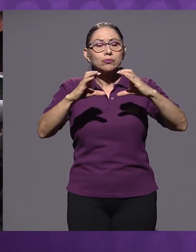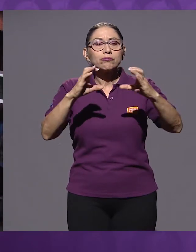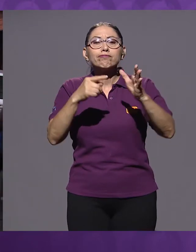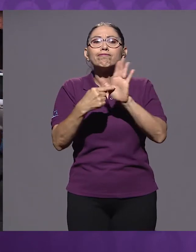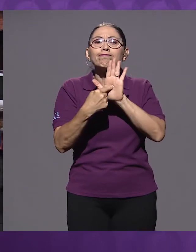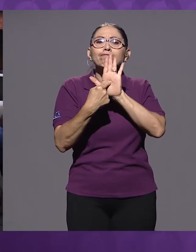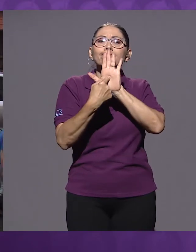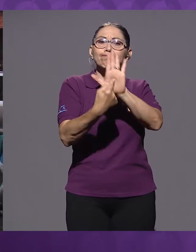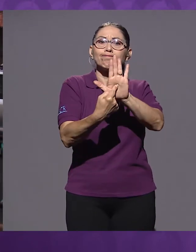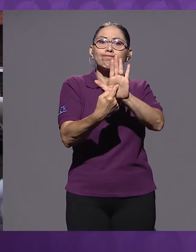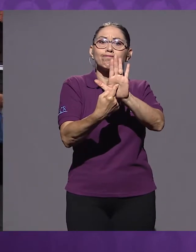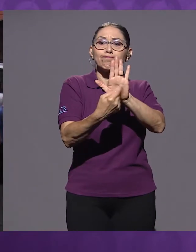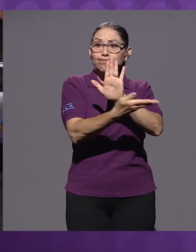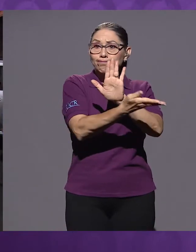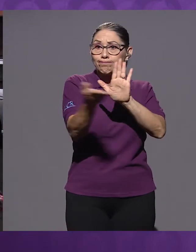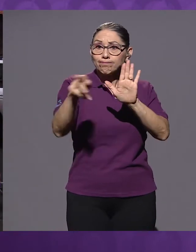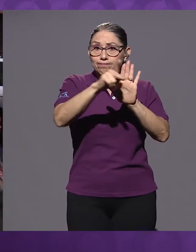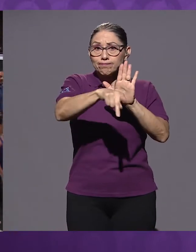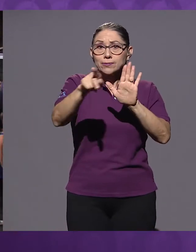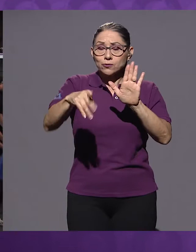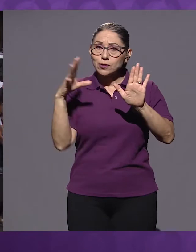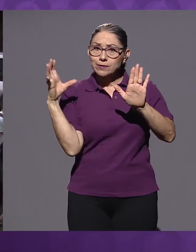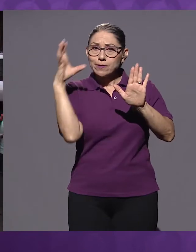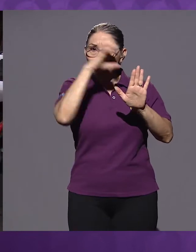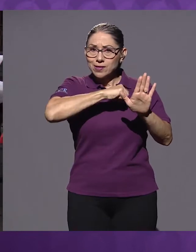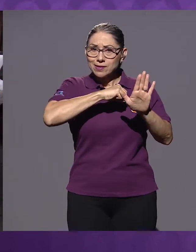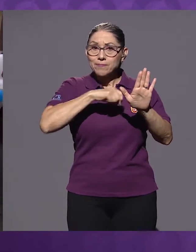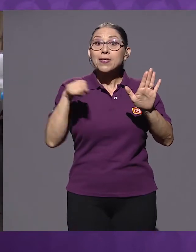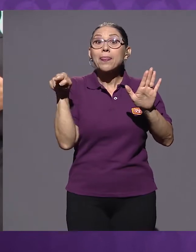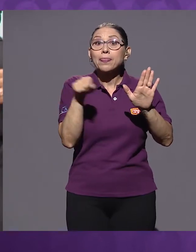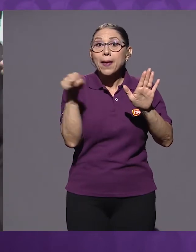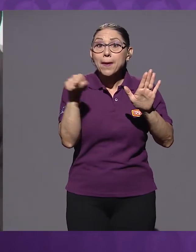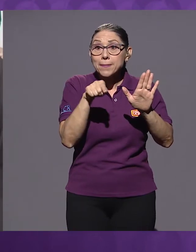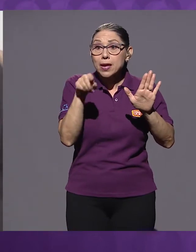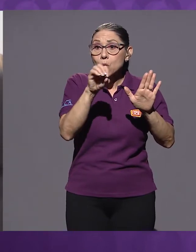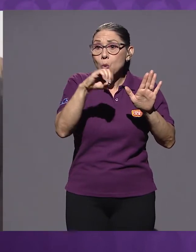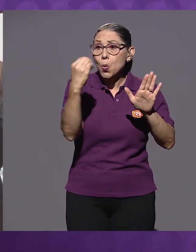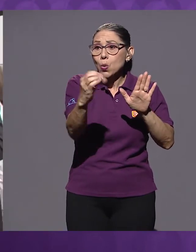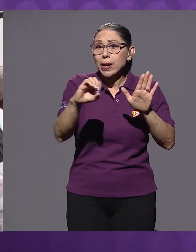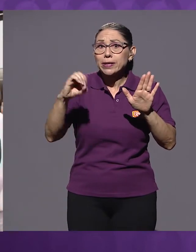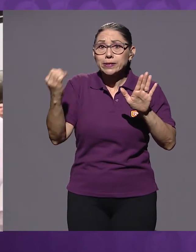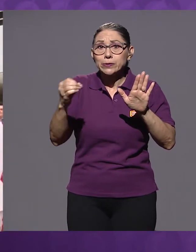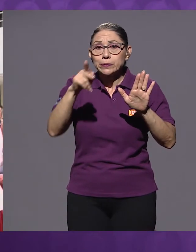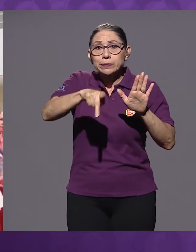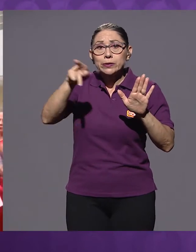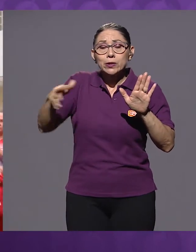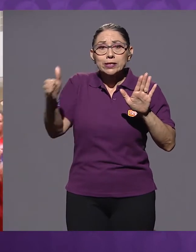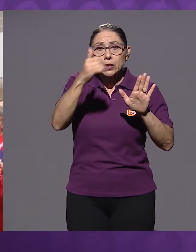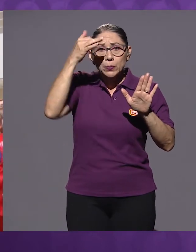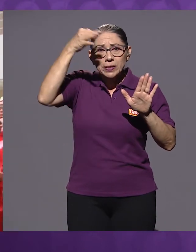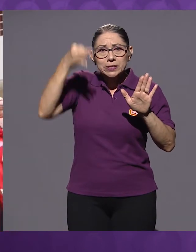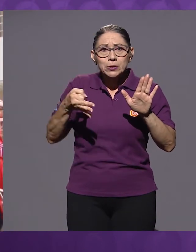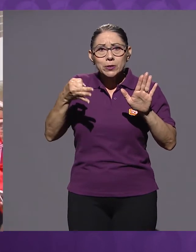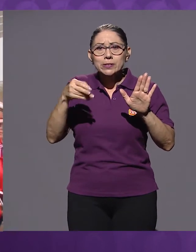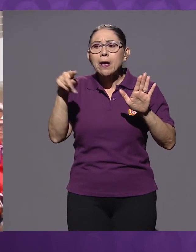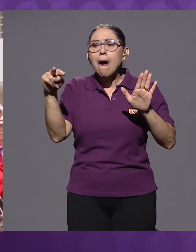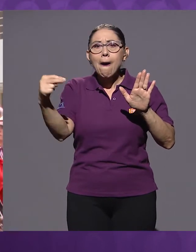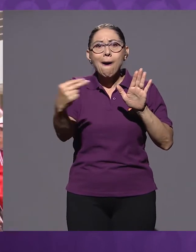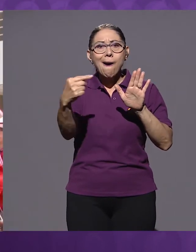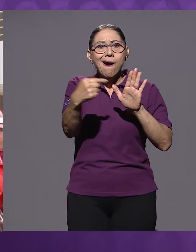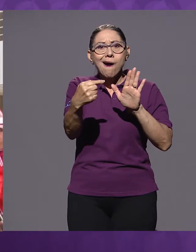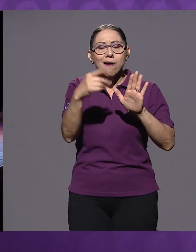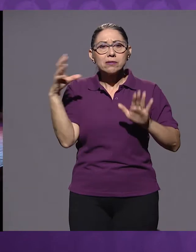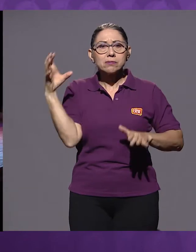evidencia en la ciudadanía, pero también en los tomadores de decisiones, situaciones que